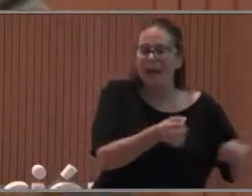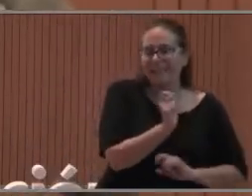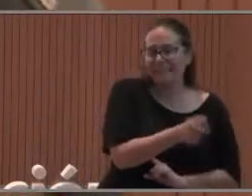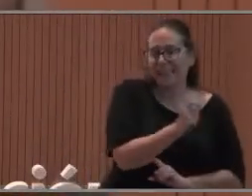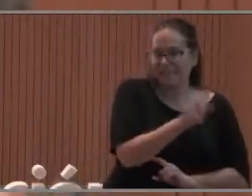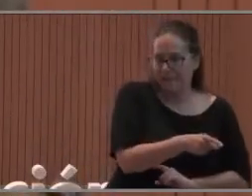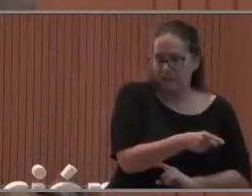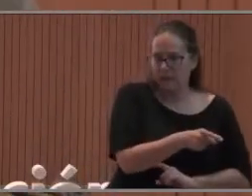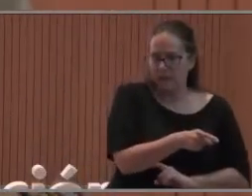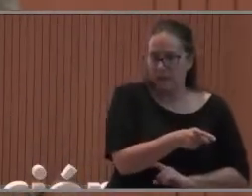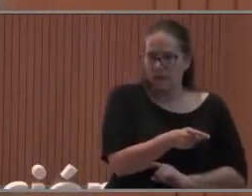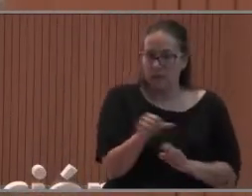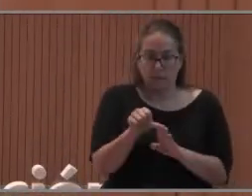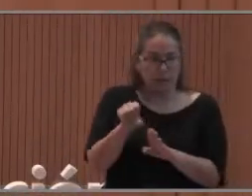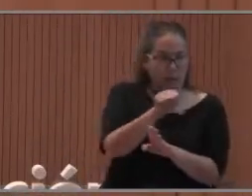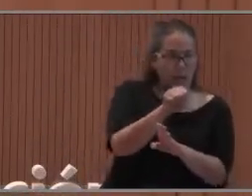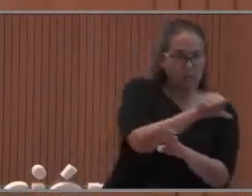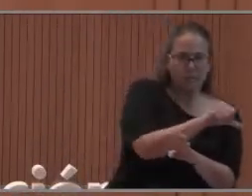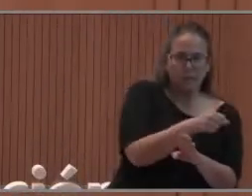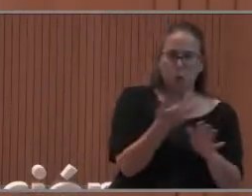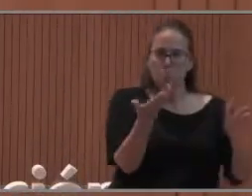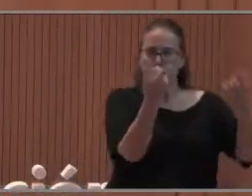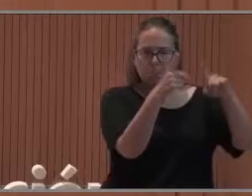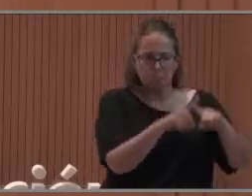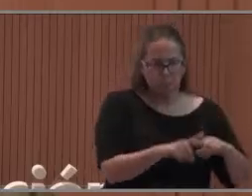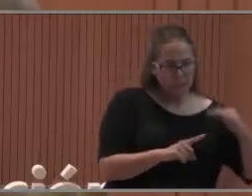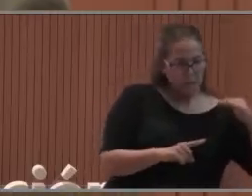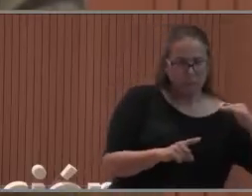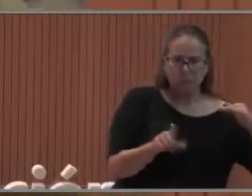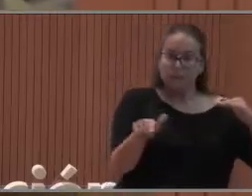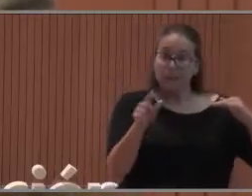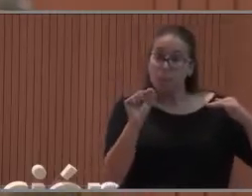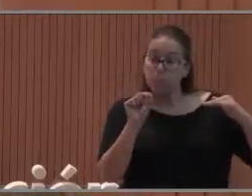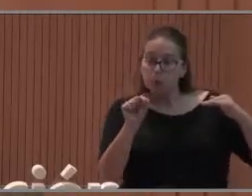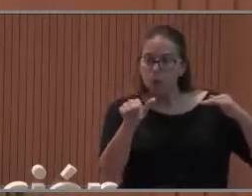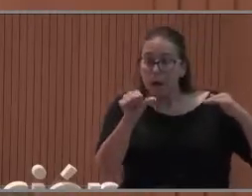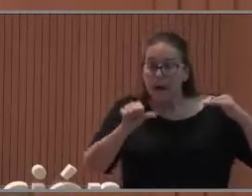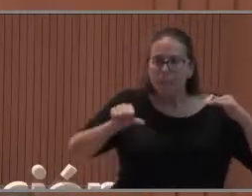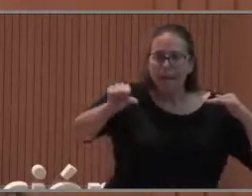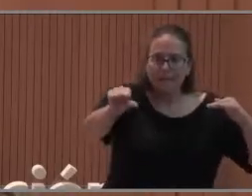a las series anteriores. Entonces, bueno, esta es una diapositiva un poco complicada, pero